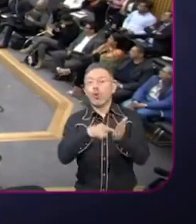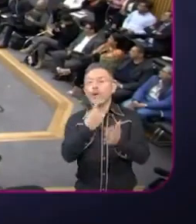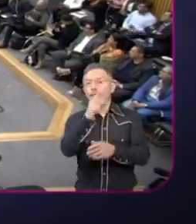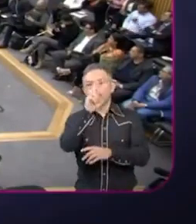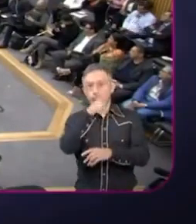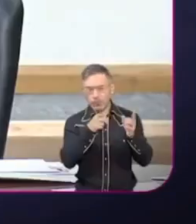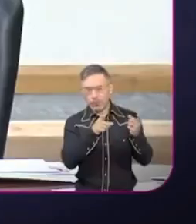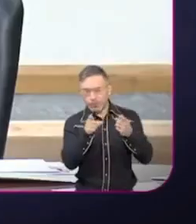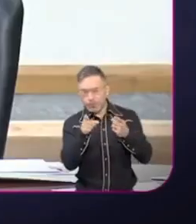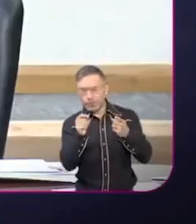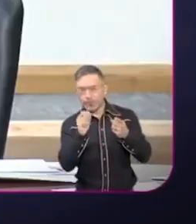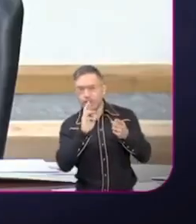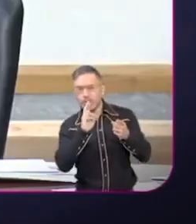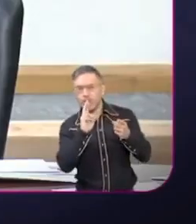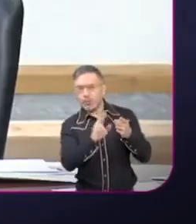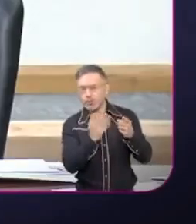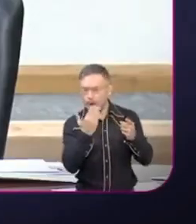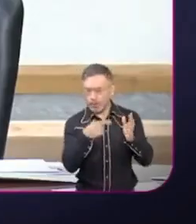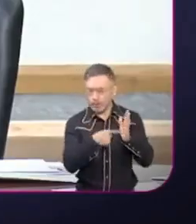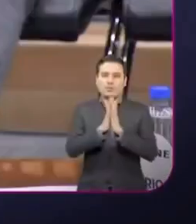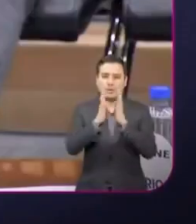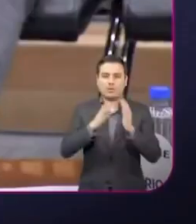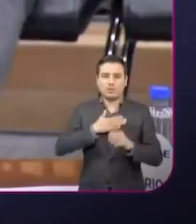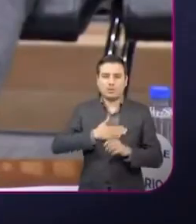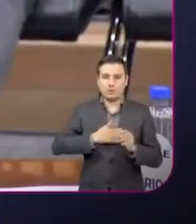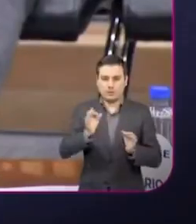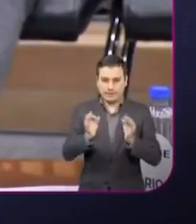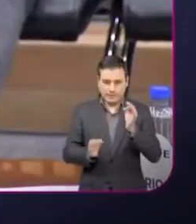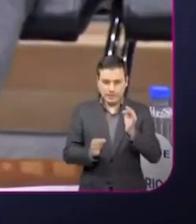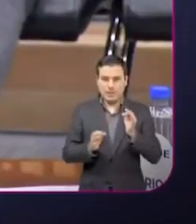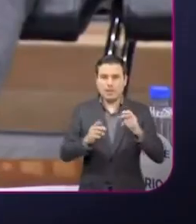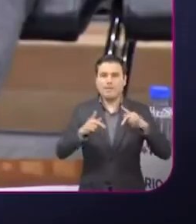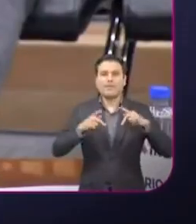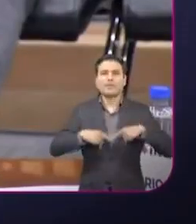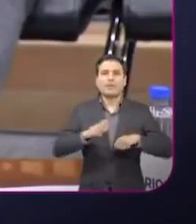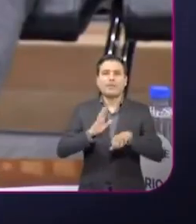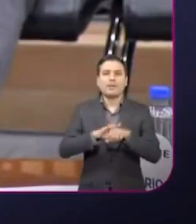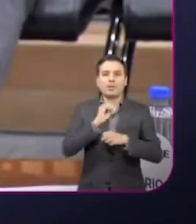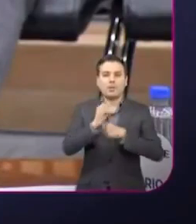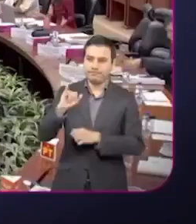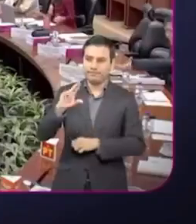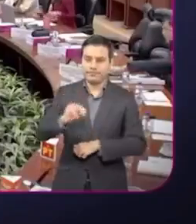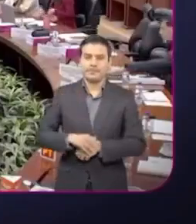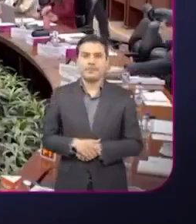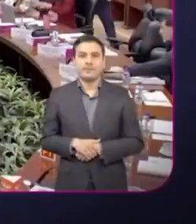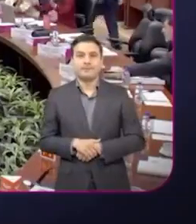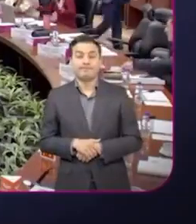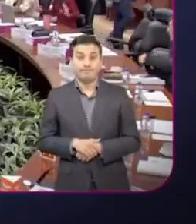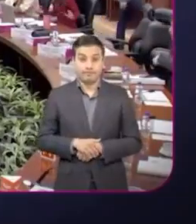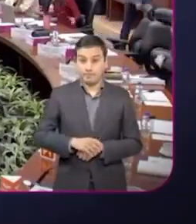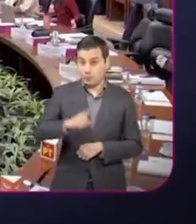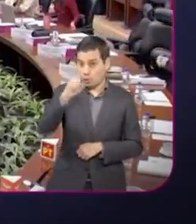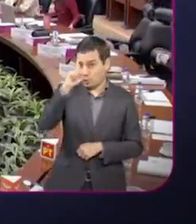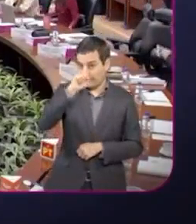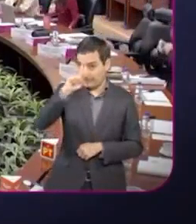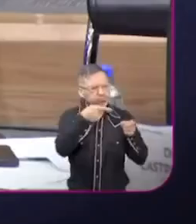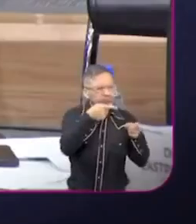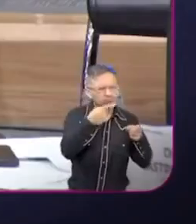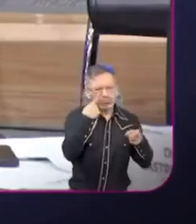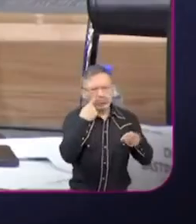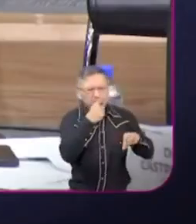los lineamientos para la administración de apoyos a las representaciones de los partidos políticos ante los órganos de